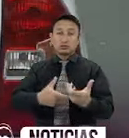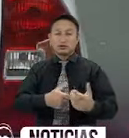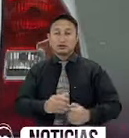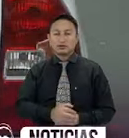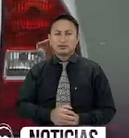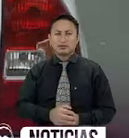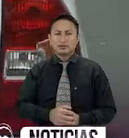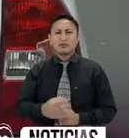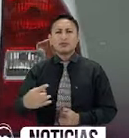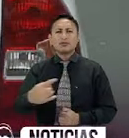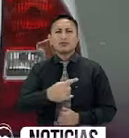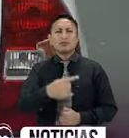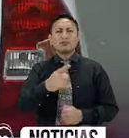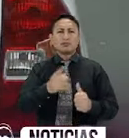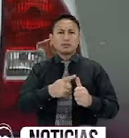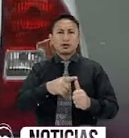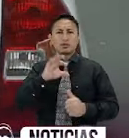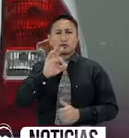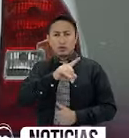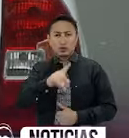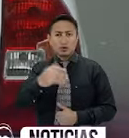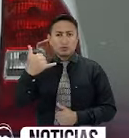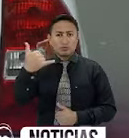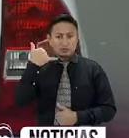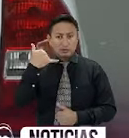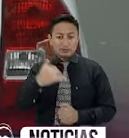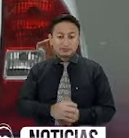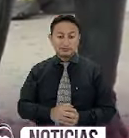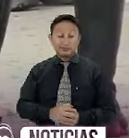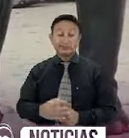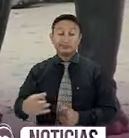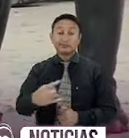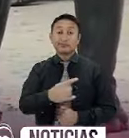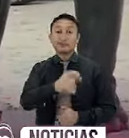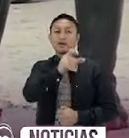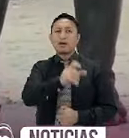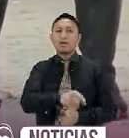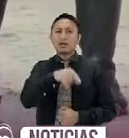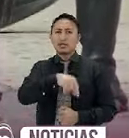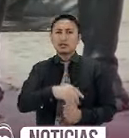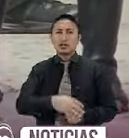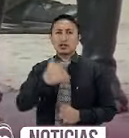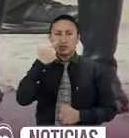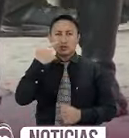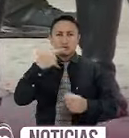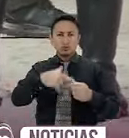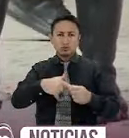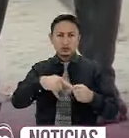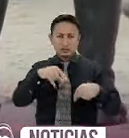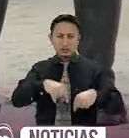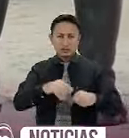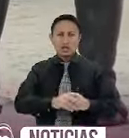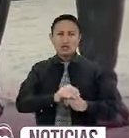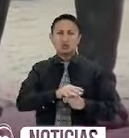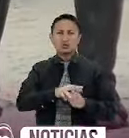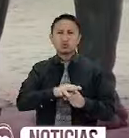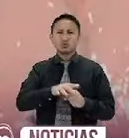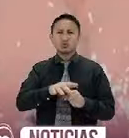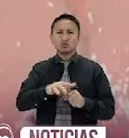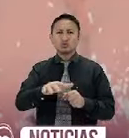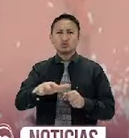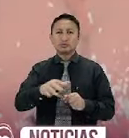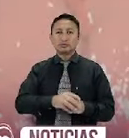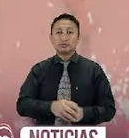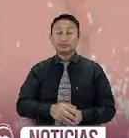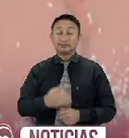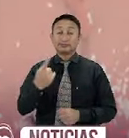primera instancia se dio alerta al ECU 911, donde se advertía de una presunta fuga de gas en el interior de un restaurante ubicado entre las